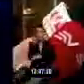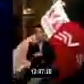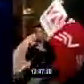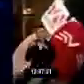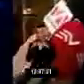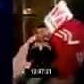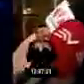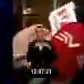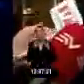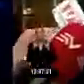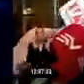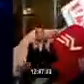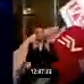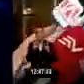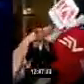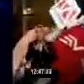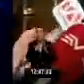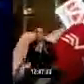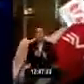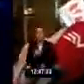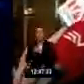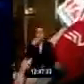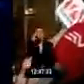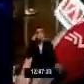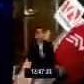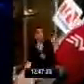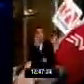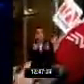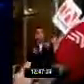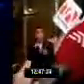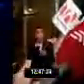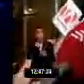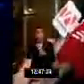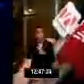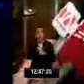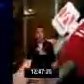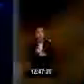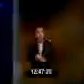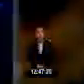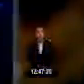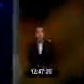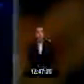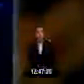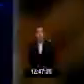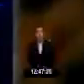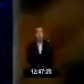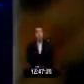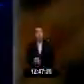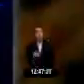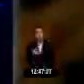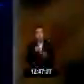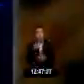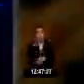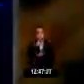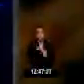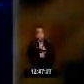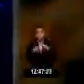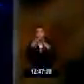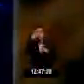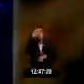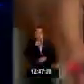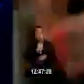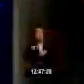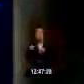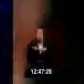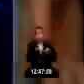no hay que mirar conexión sabemos que los servidores públicos respondemos por omisión próxima en alianza país aunque aún no hay una